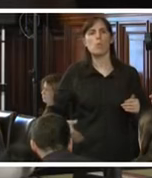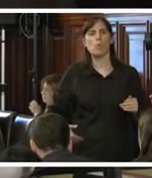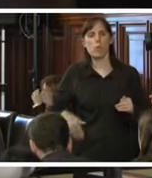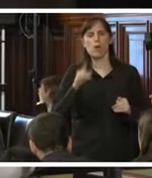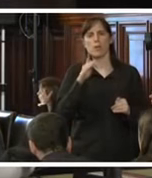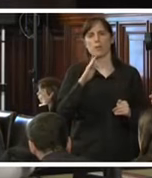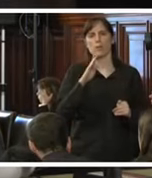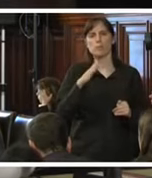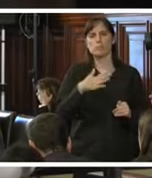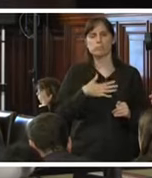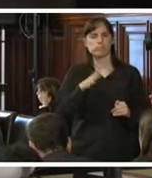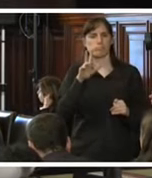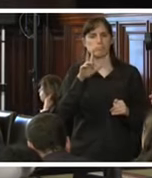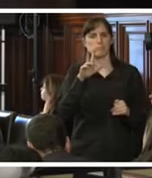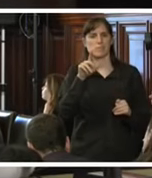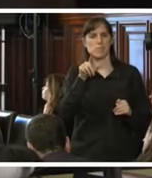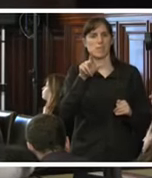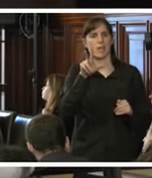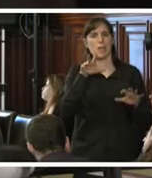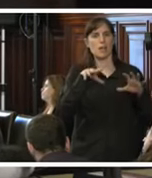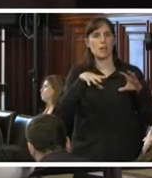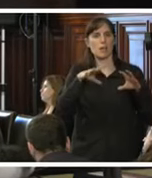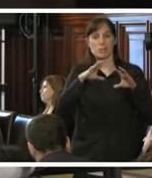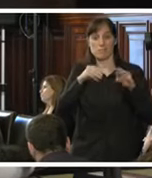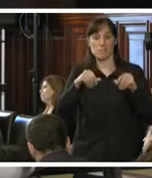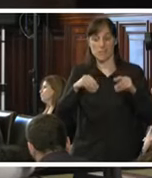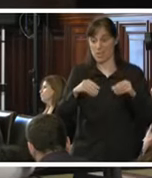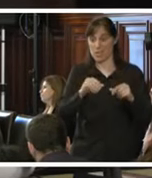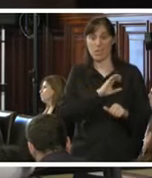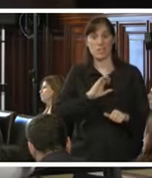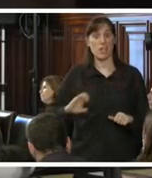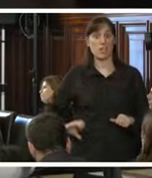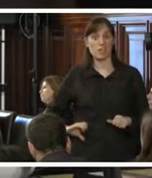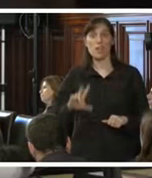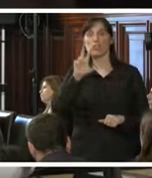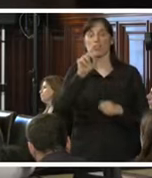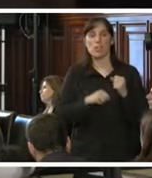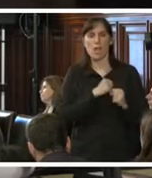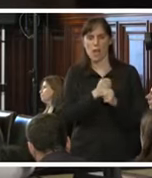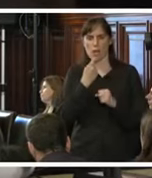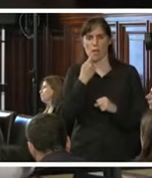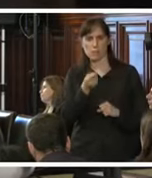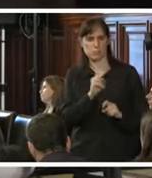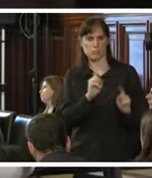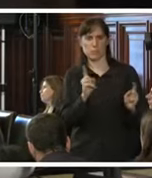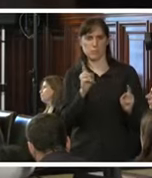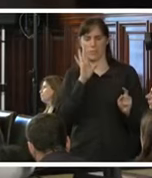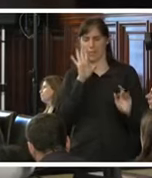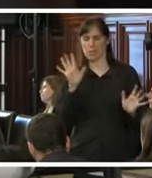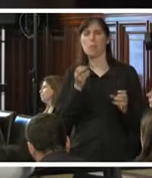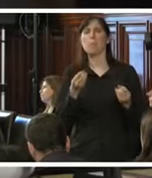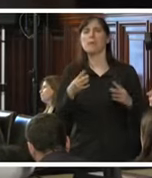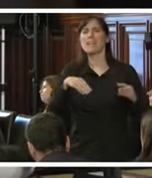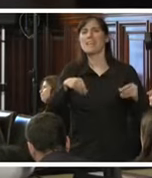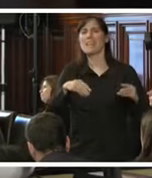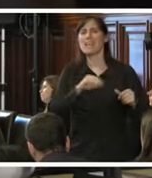figura que no puede ser utilizada para adquirir tierras del Estado, que es el caso que nos ocupa en este momento. Pero además de eso, lo que hace